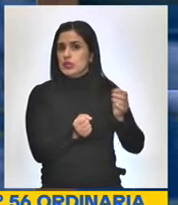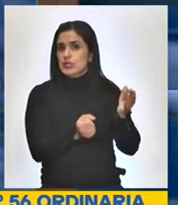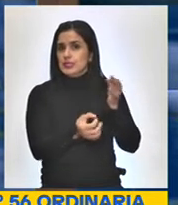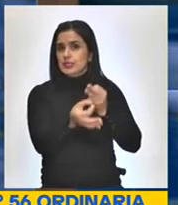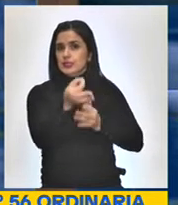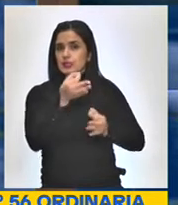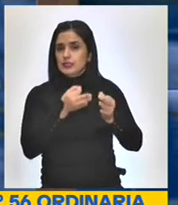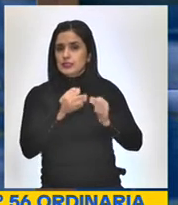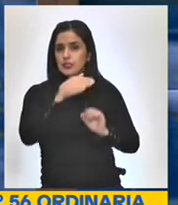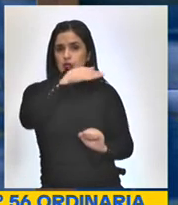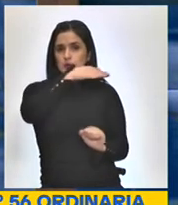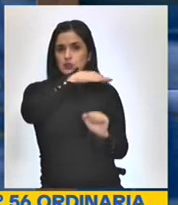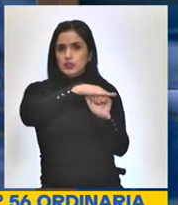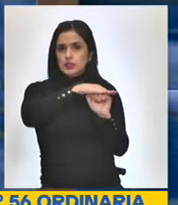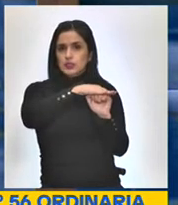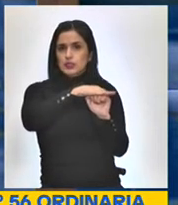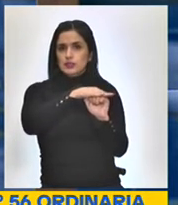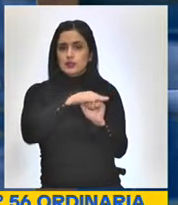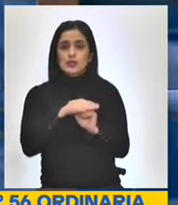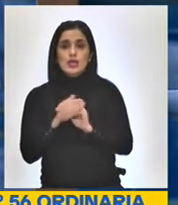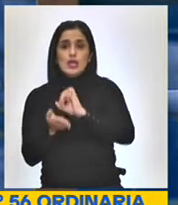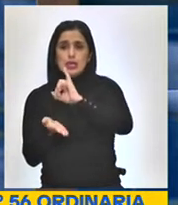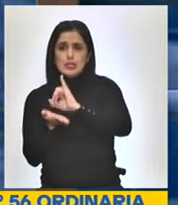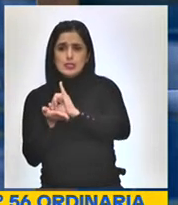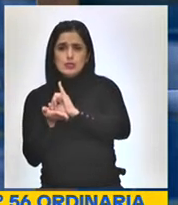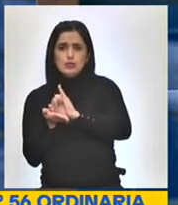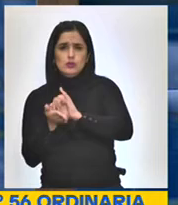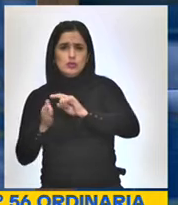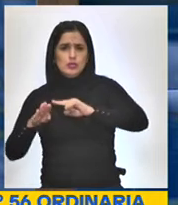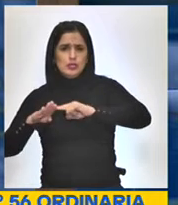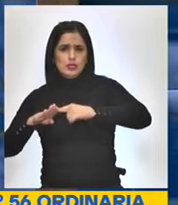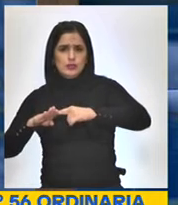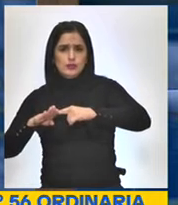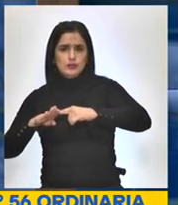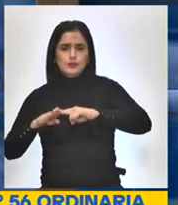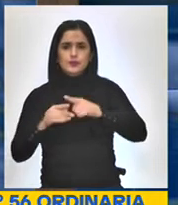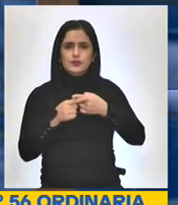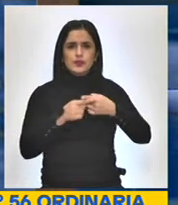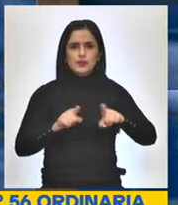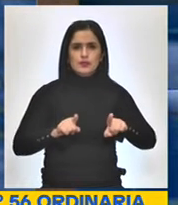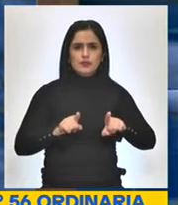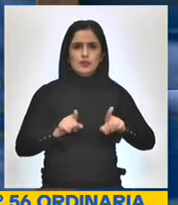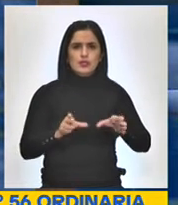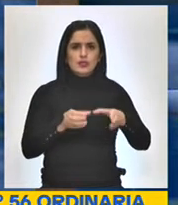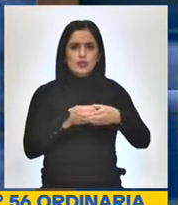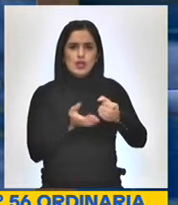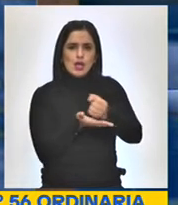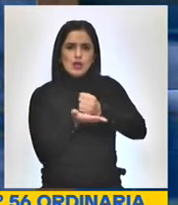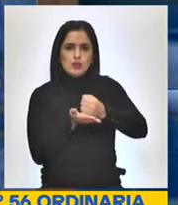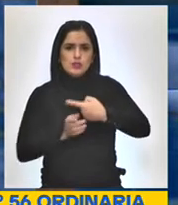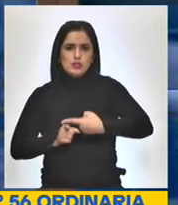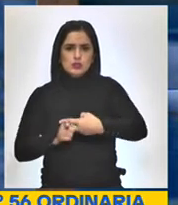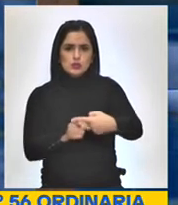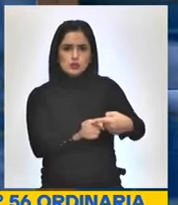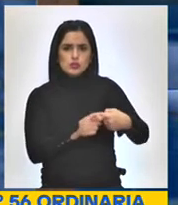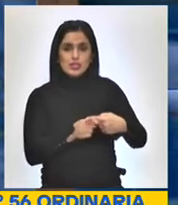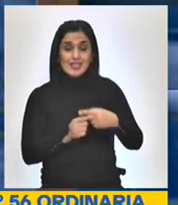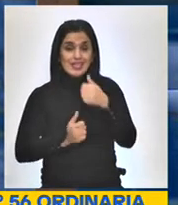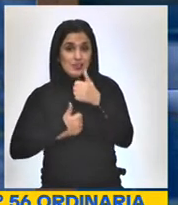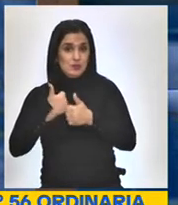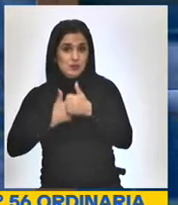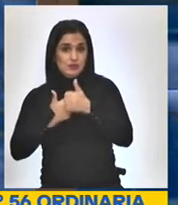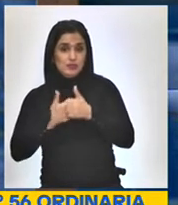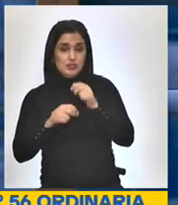diversas autoridades, a los organismos técnicos, a las distintas agrupaciones sociales y a los profesionales